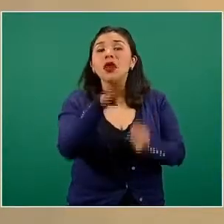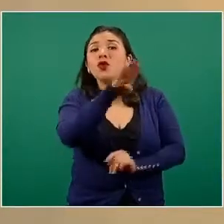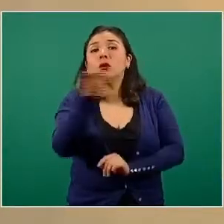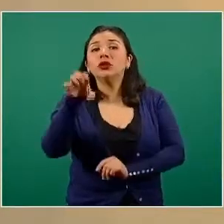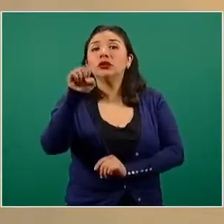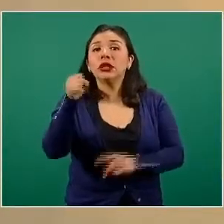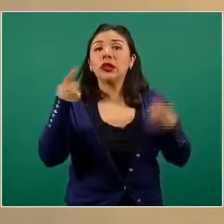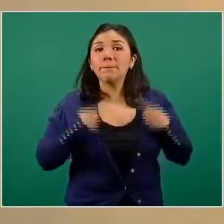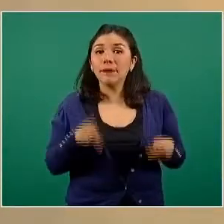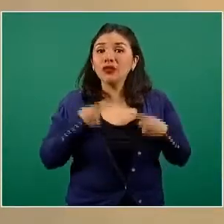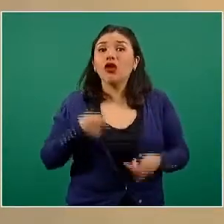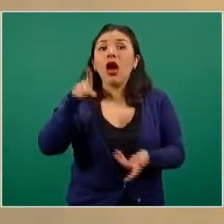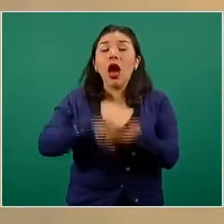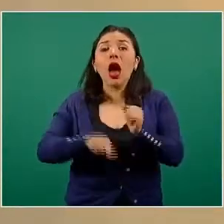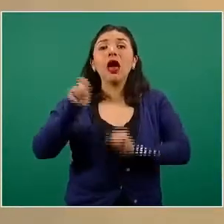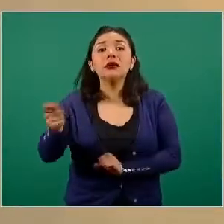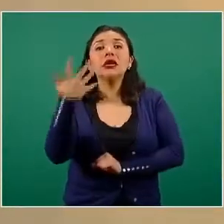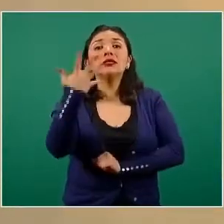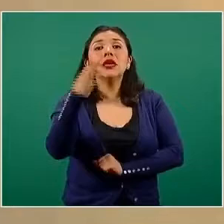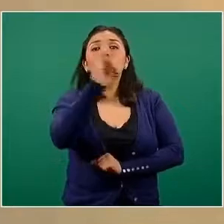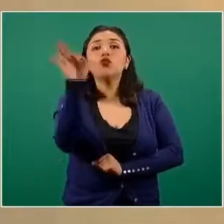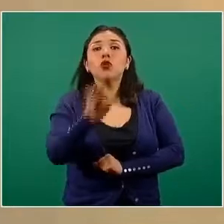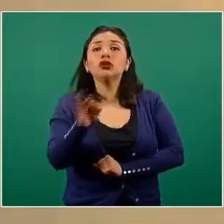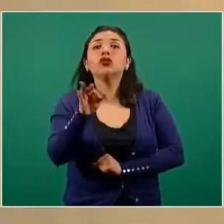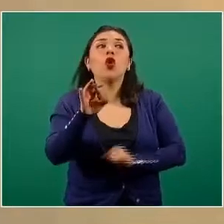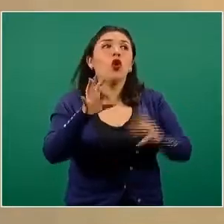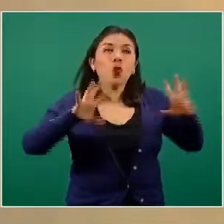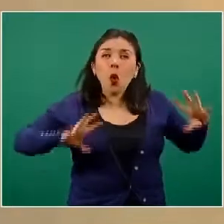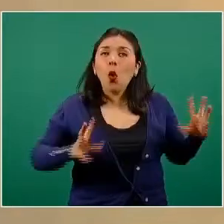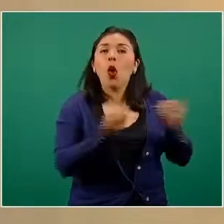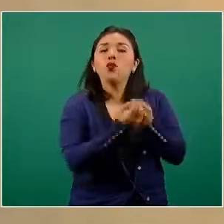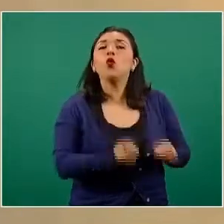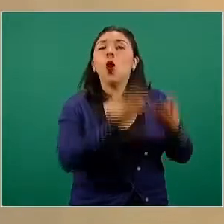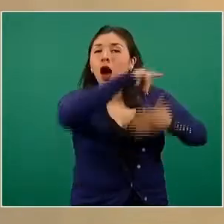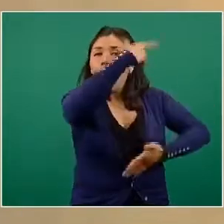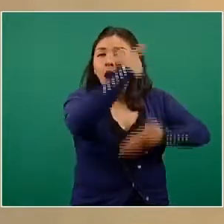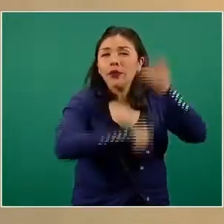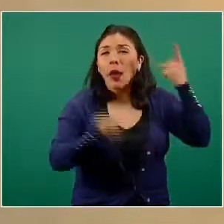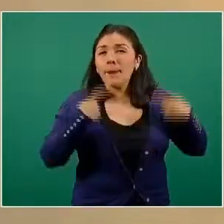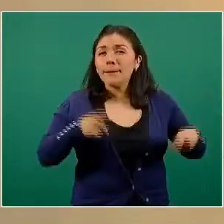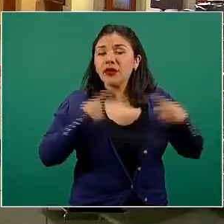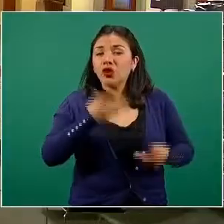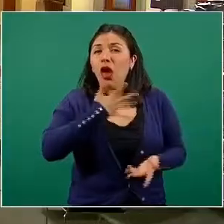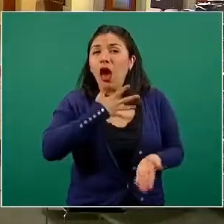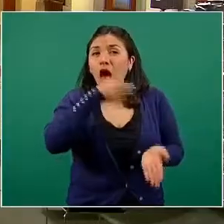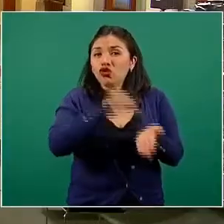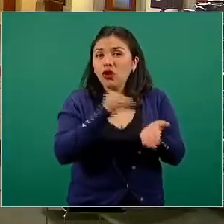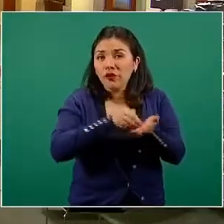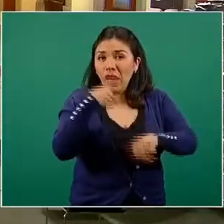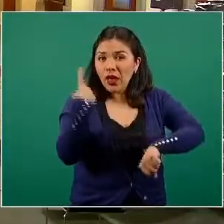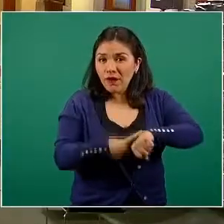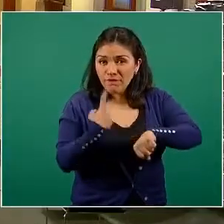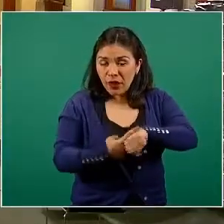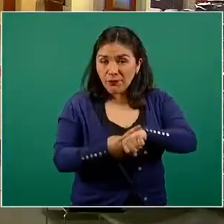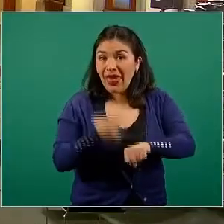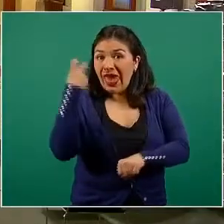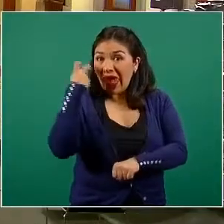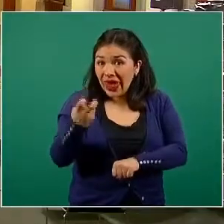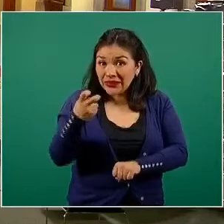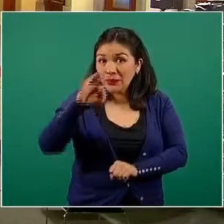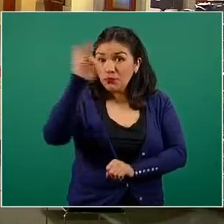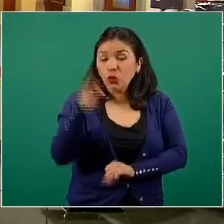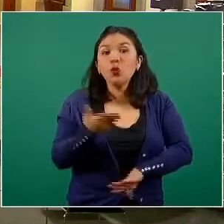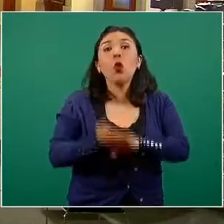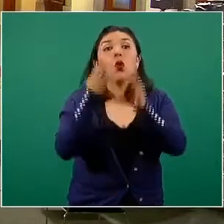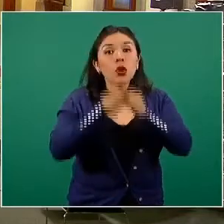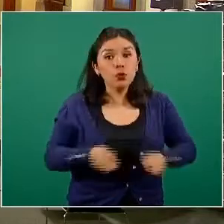109,960 y representa el 5% del total de los casos estimados acumulados durante la pandemia. Este porcentaje es